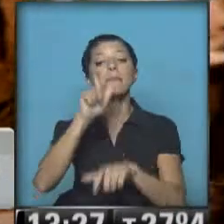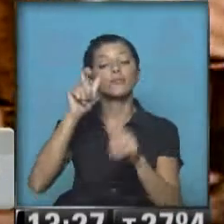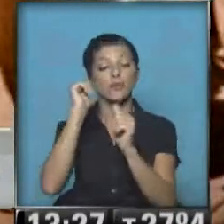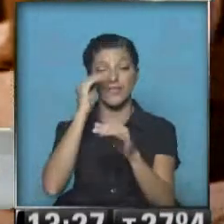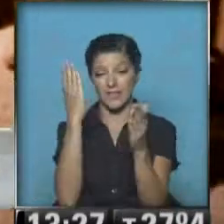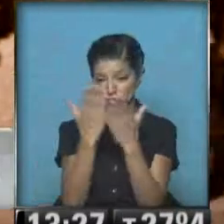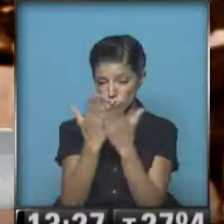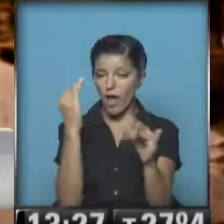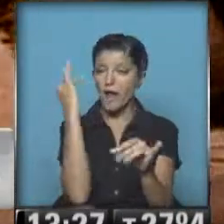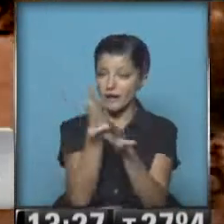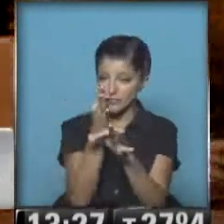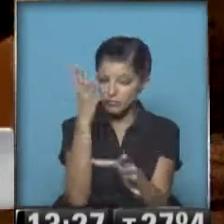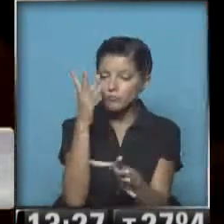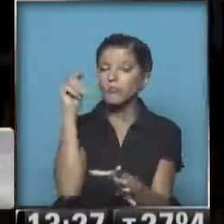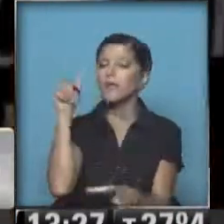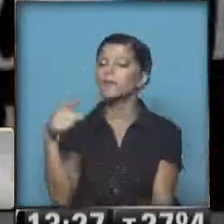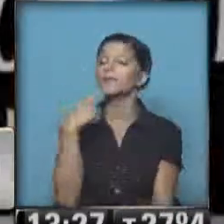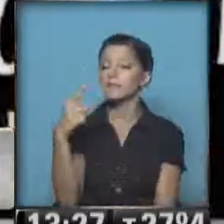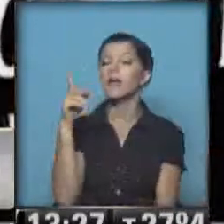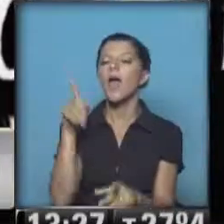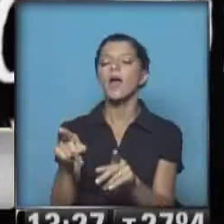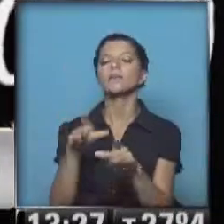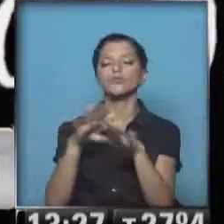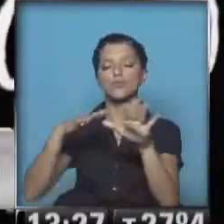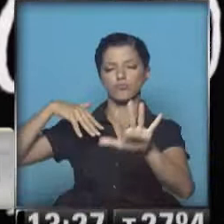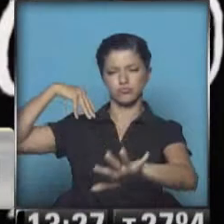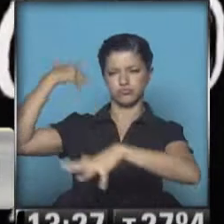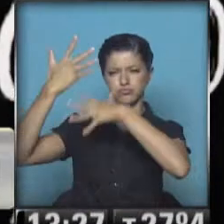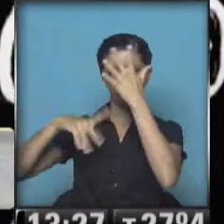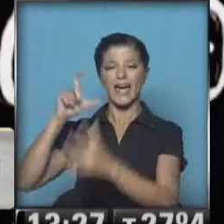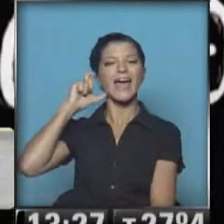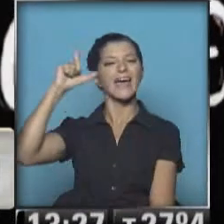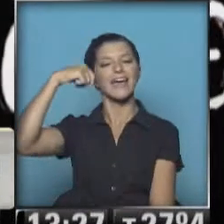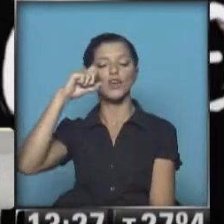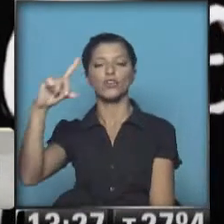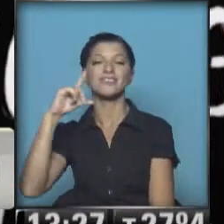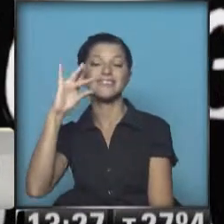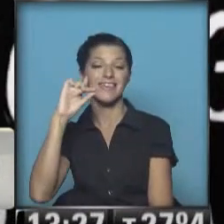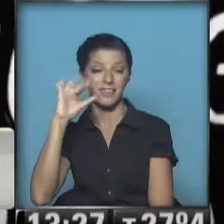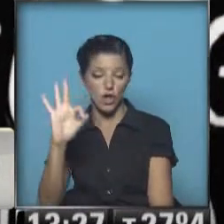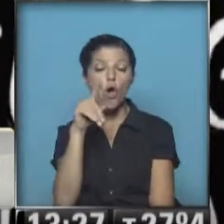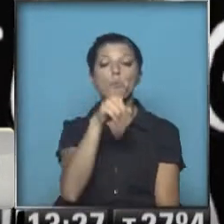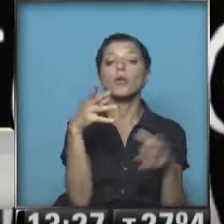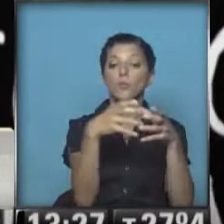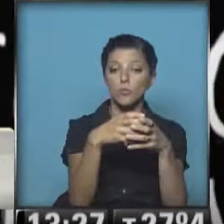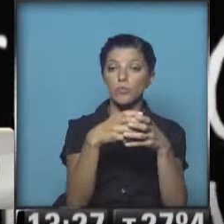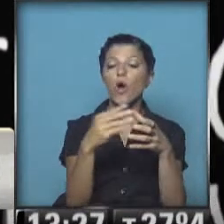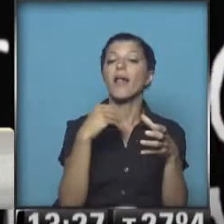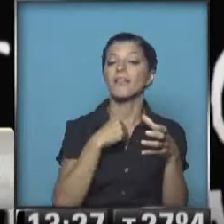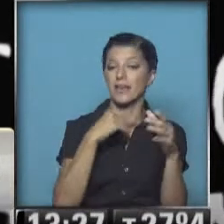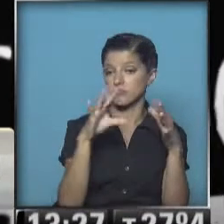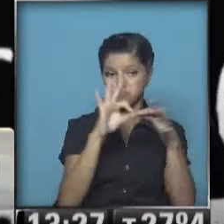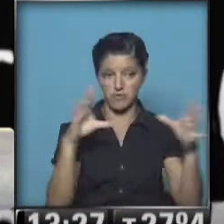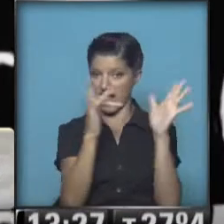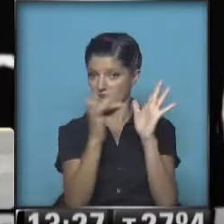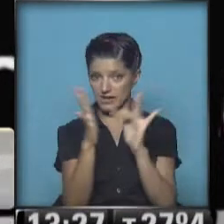como sustrato del genocidio la revolución impulsada en 1908 por el partido laico Comité de Unión y Progreso,